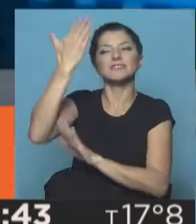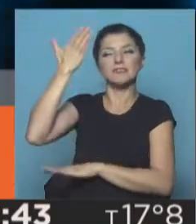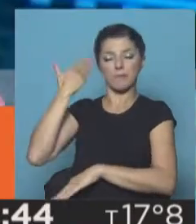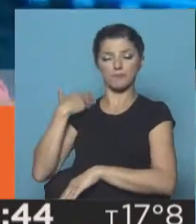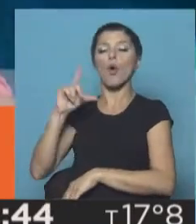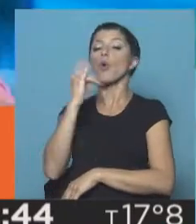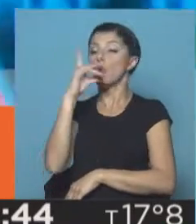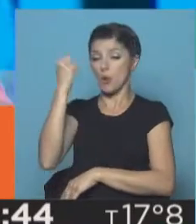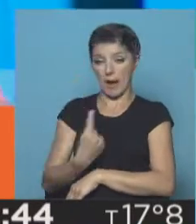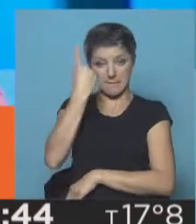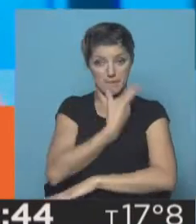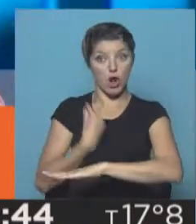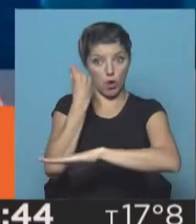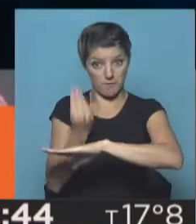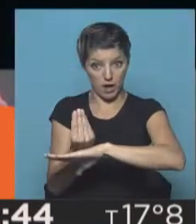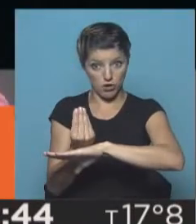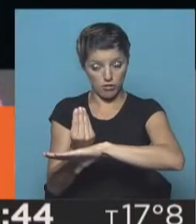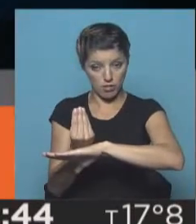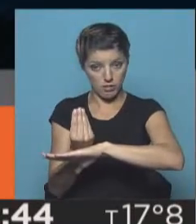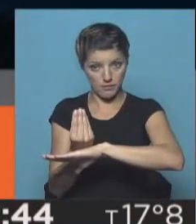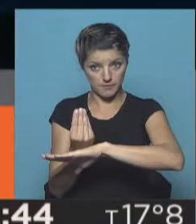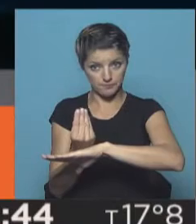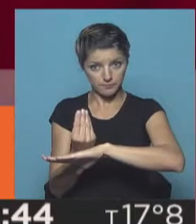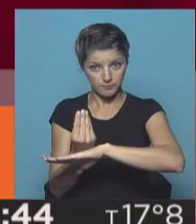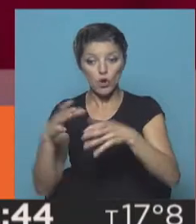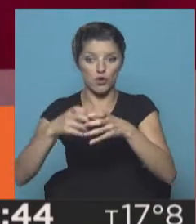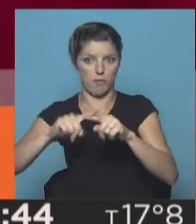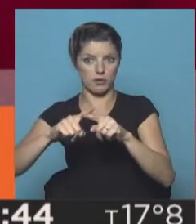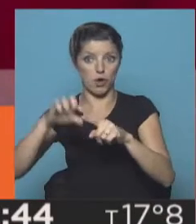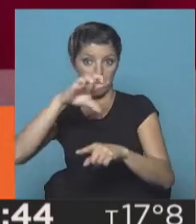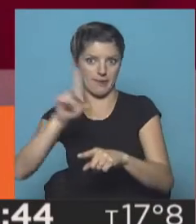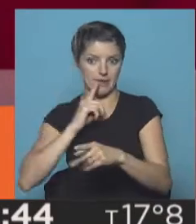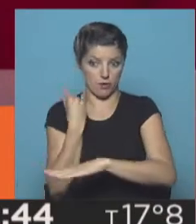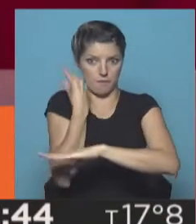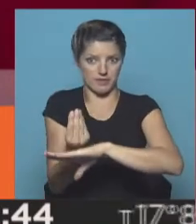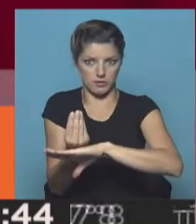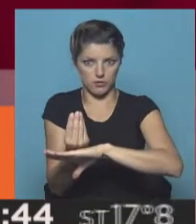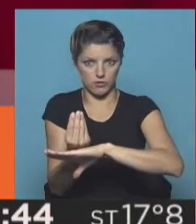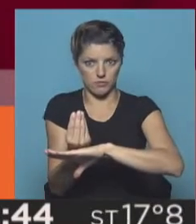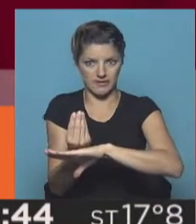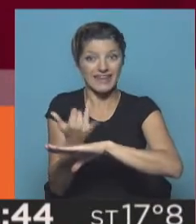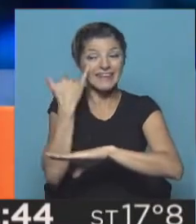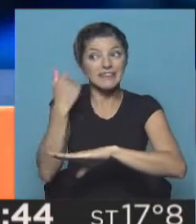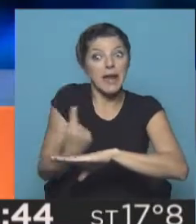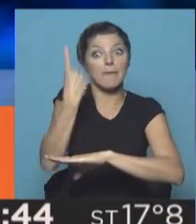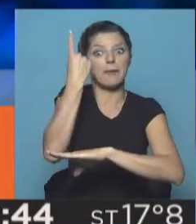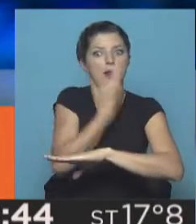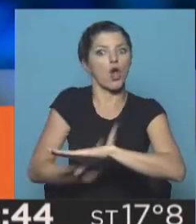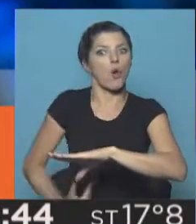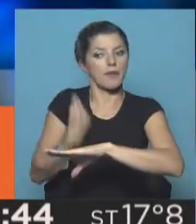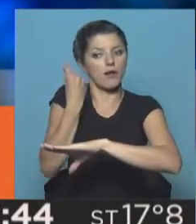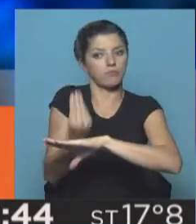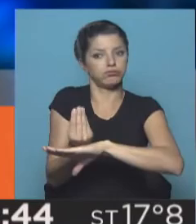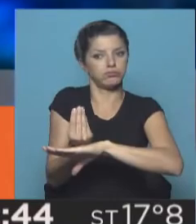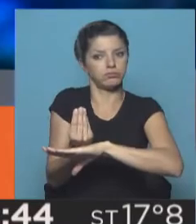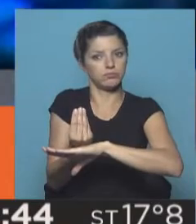montado sobre un inmenso aparato político como el PT, y lo que fue haciendo ya desde su primera gestión fue ir desmovilizando